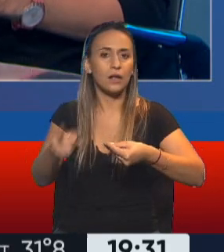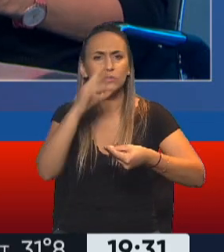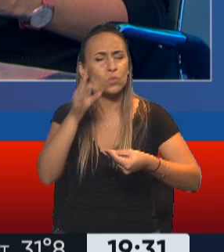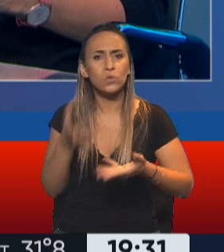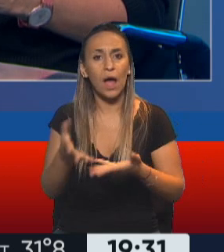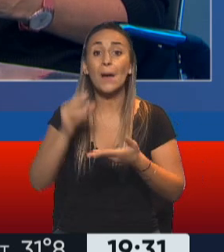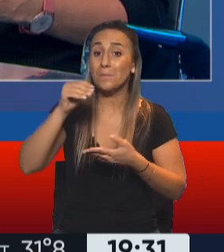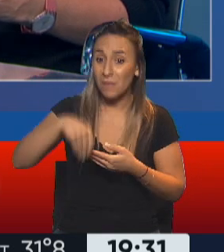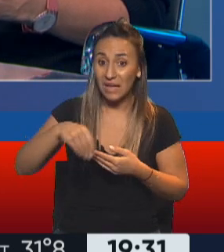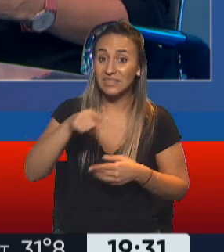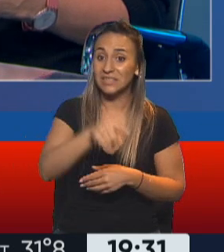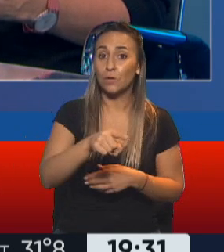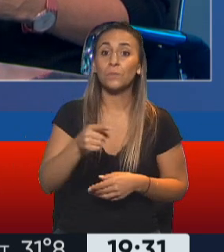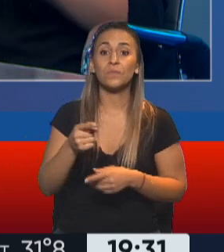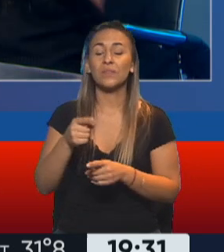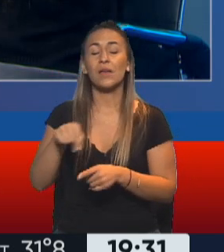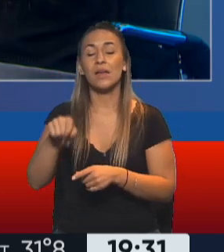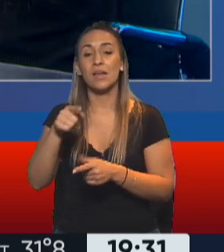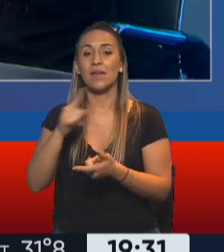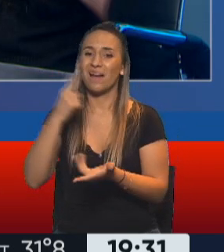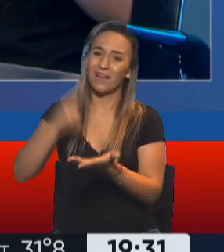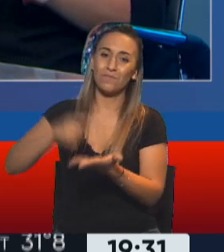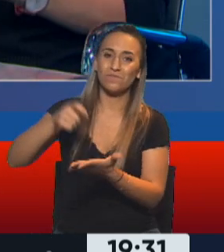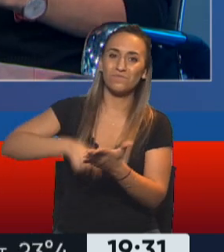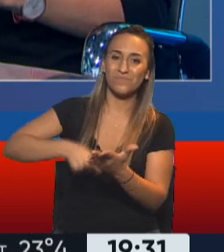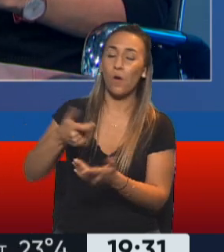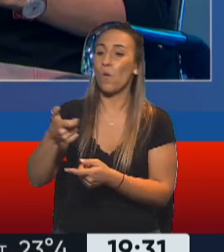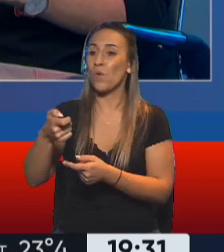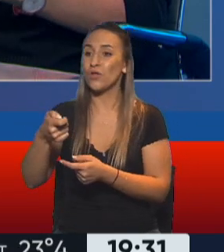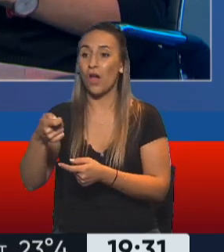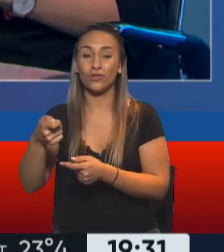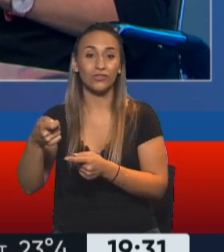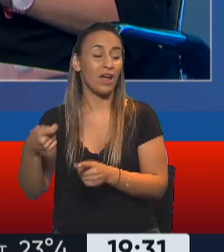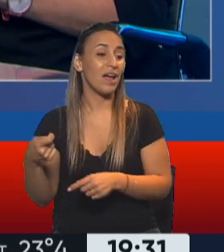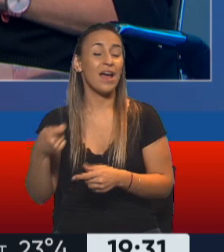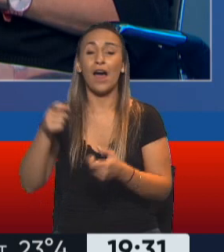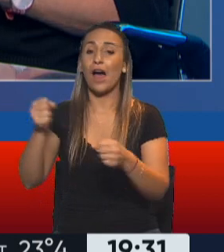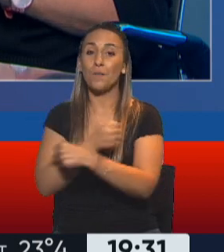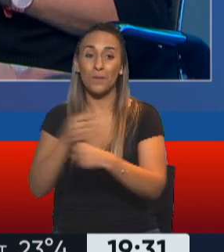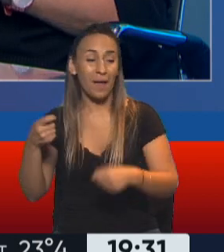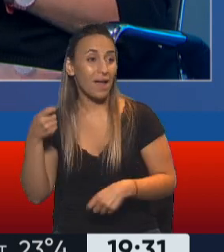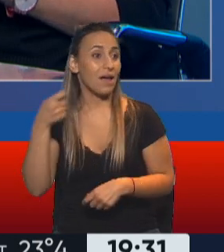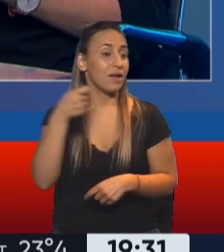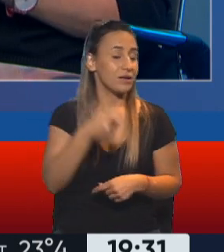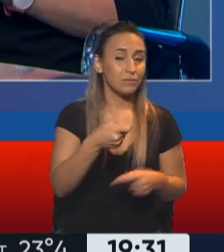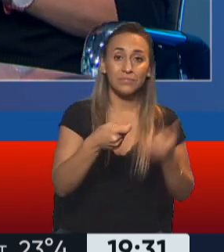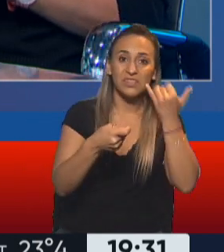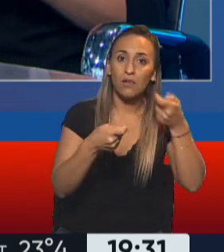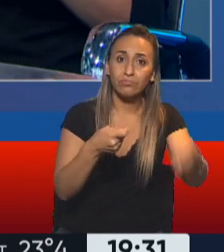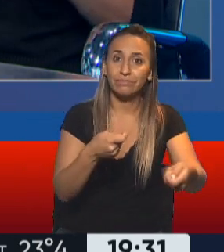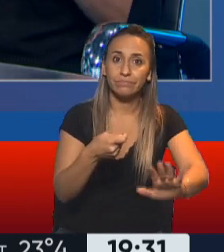el caso de la entrega del botón antipánico, que decían que el oficio finalmente llegó el mismo día que ella fue